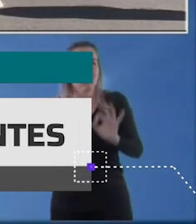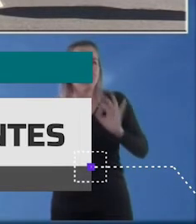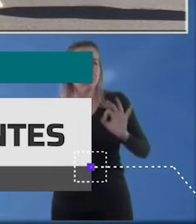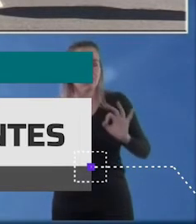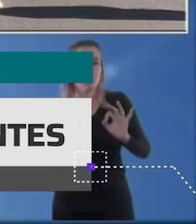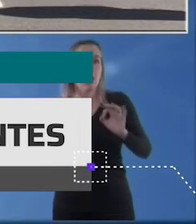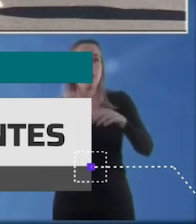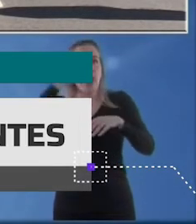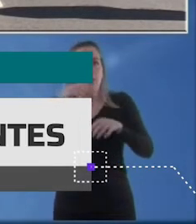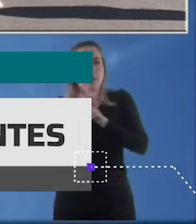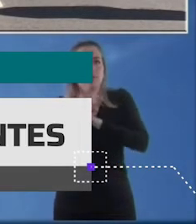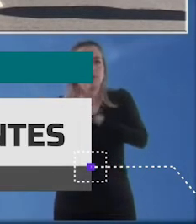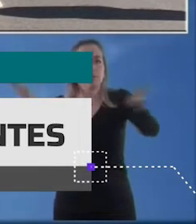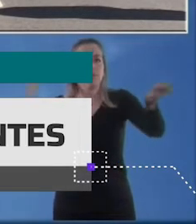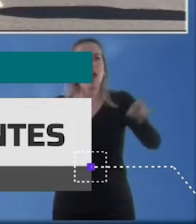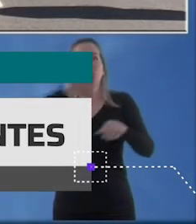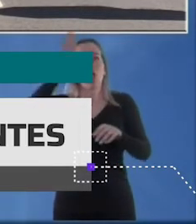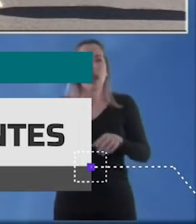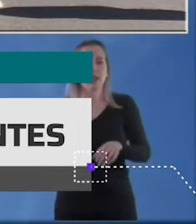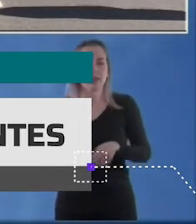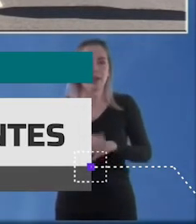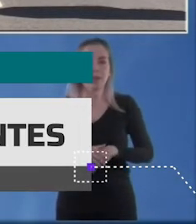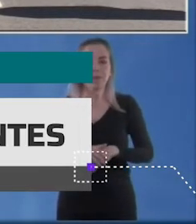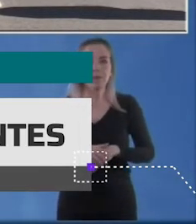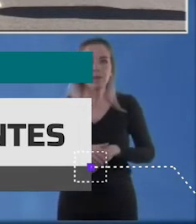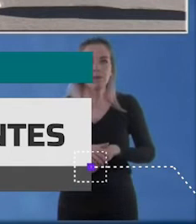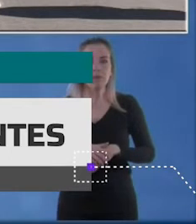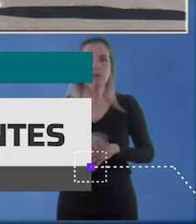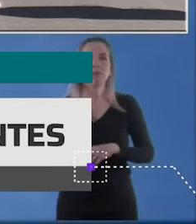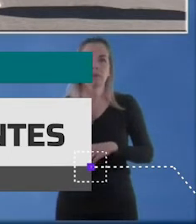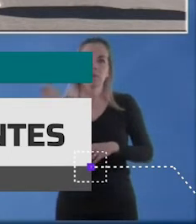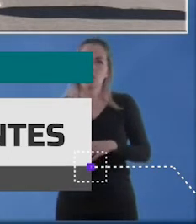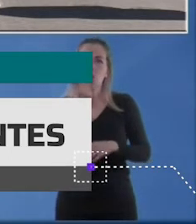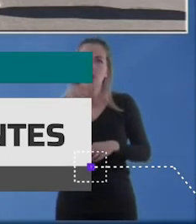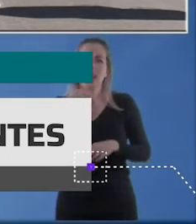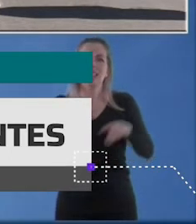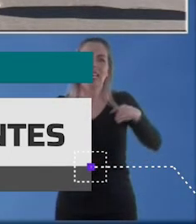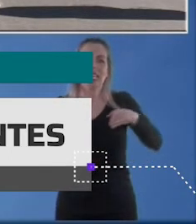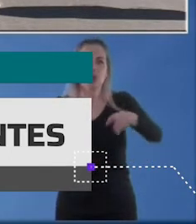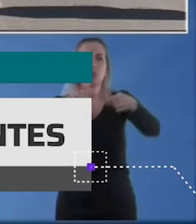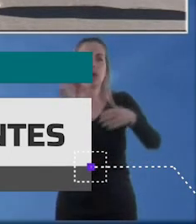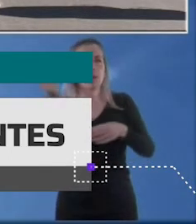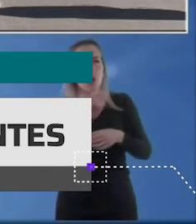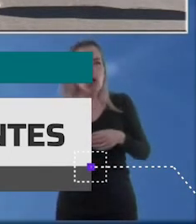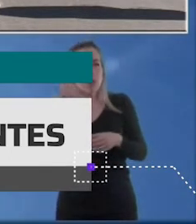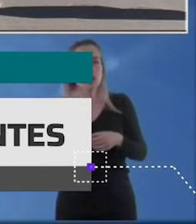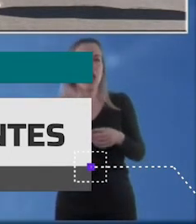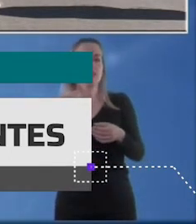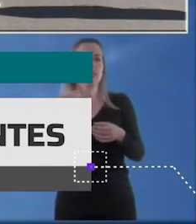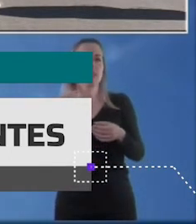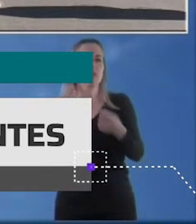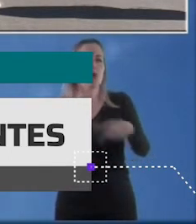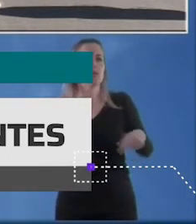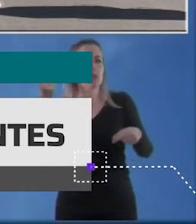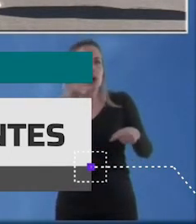a todo el resto del país de más está decir la importancia que una obra como ésta tiene para nuestra región